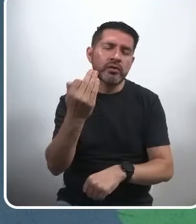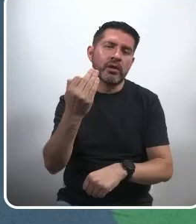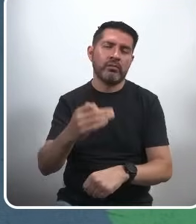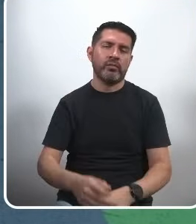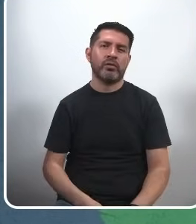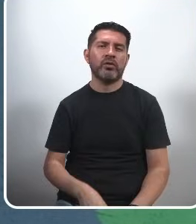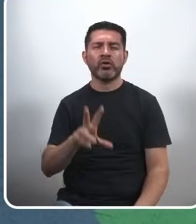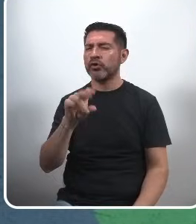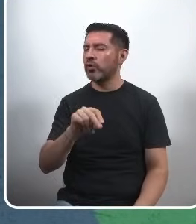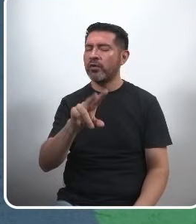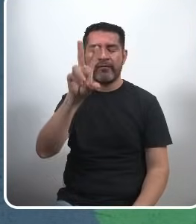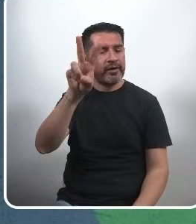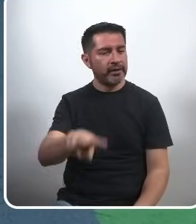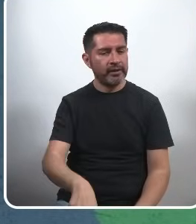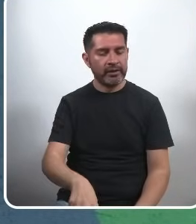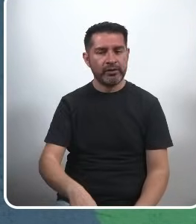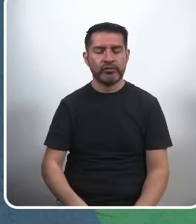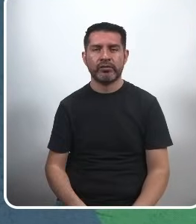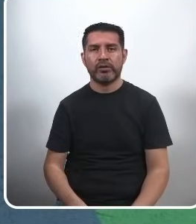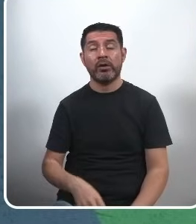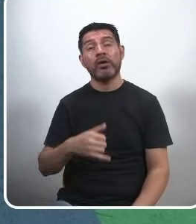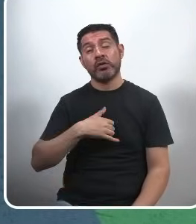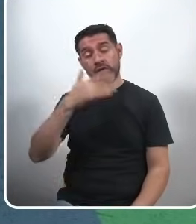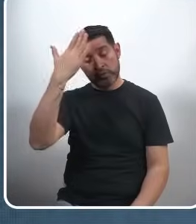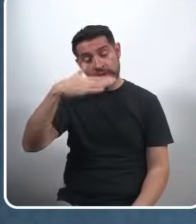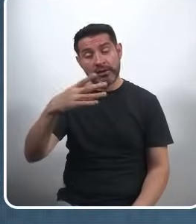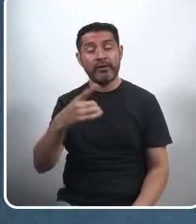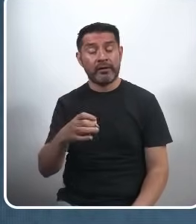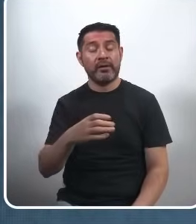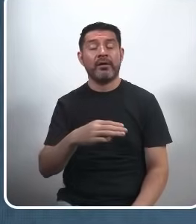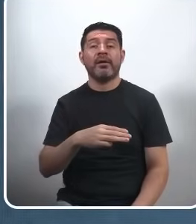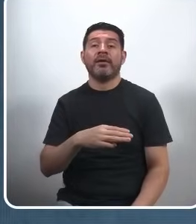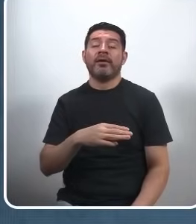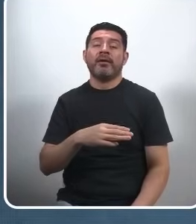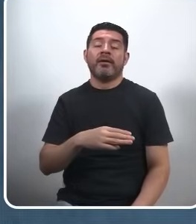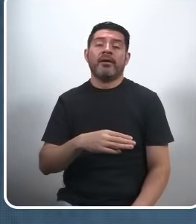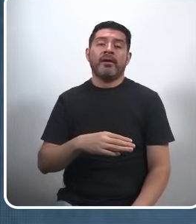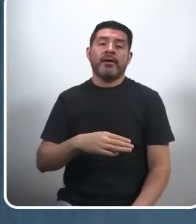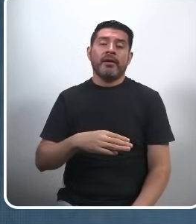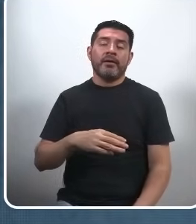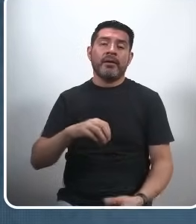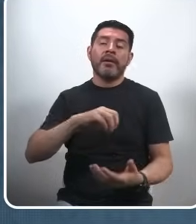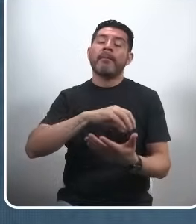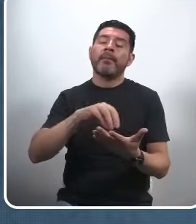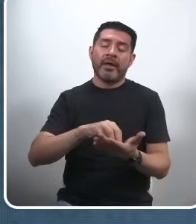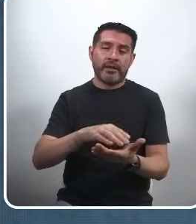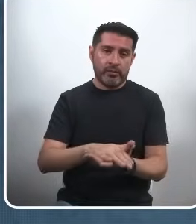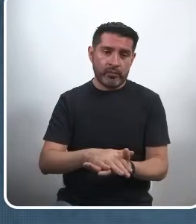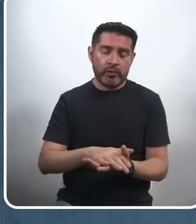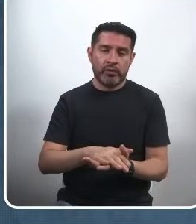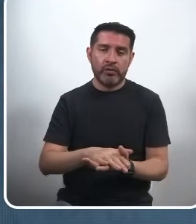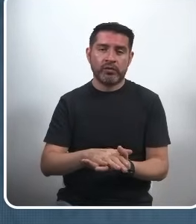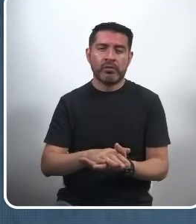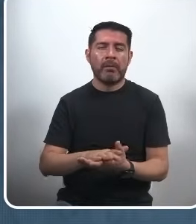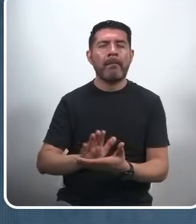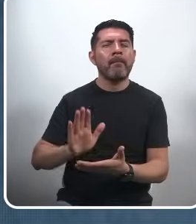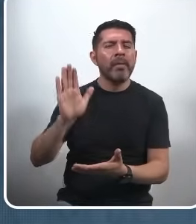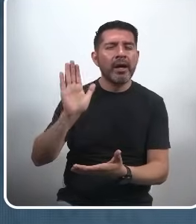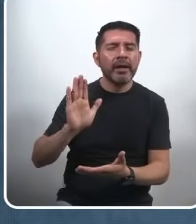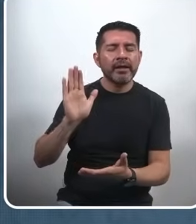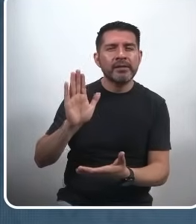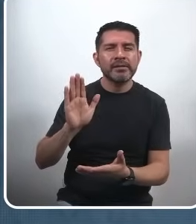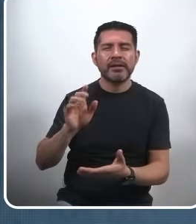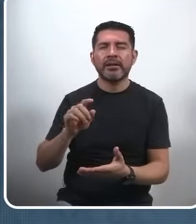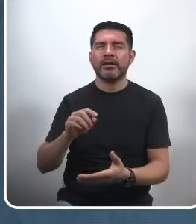matrimonios en donde aparentan llevarse bien con los hijos, con la gente, con